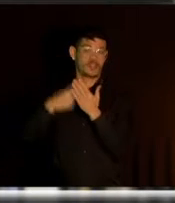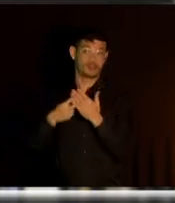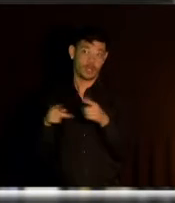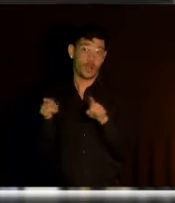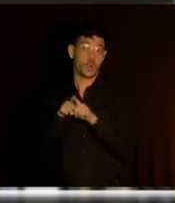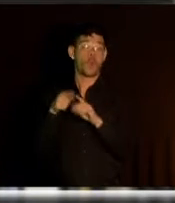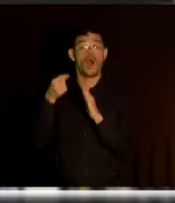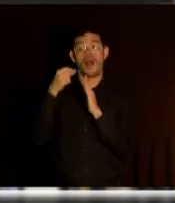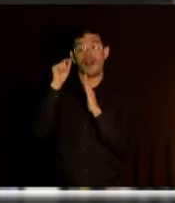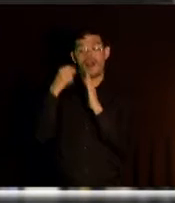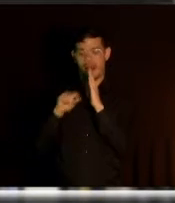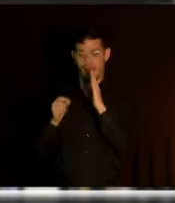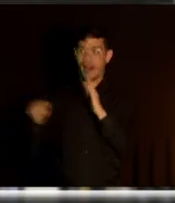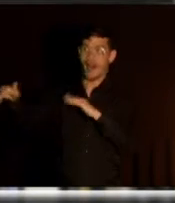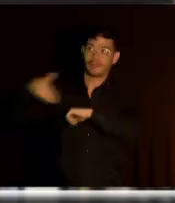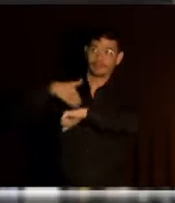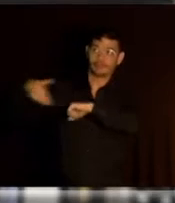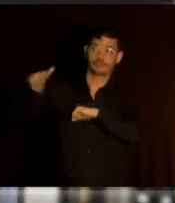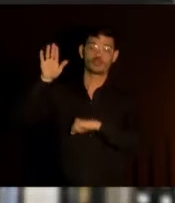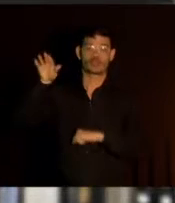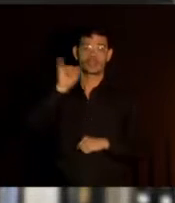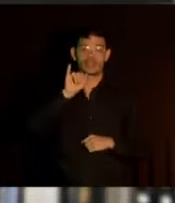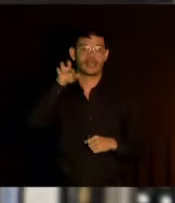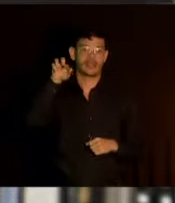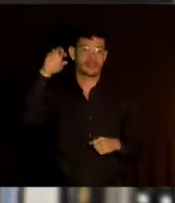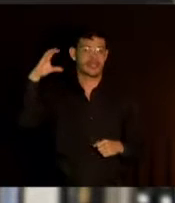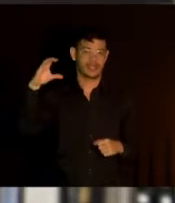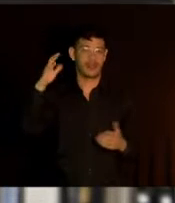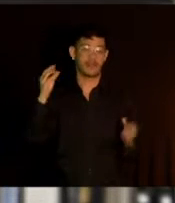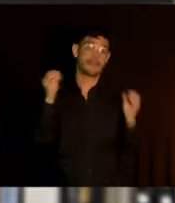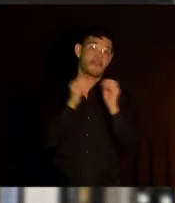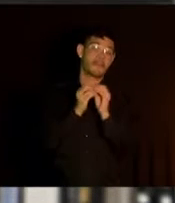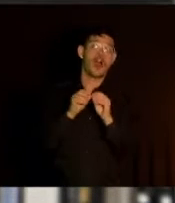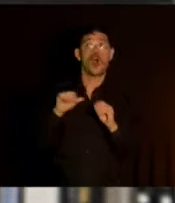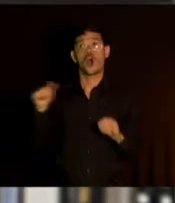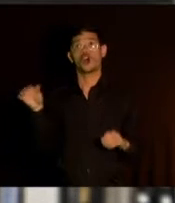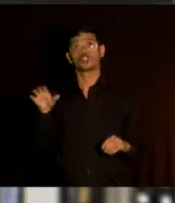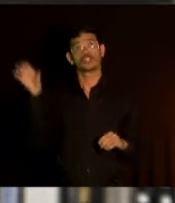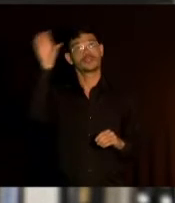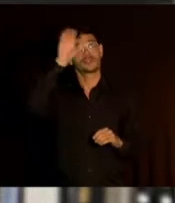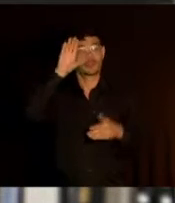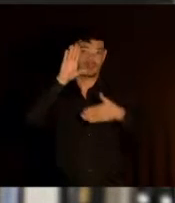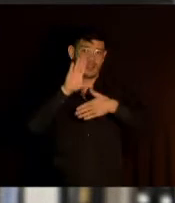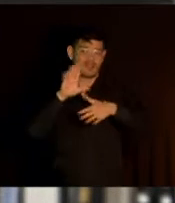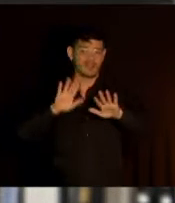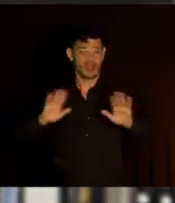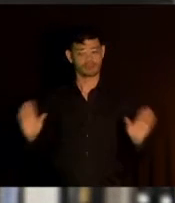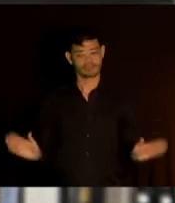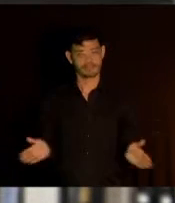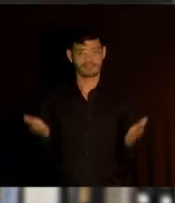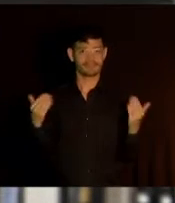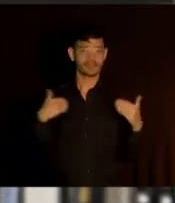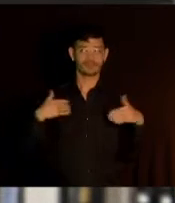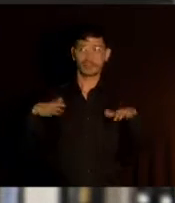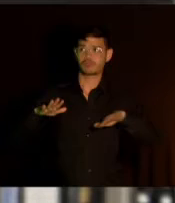que países a nivel América ya han hecho esta modificación? ¿Cómo ha avanzado esto a nivel América?